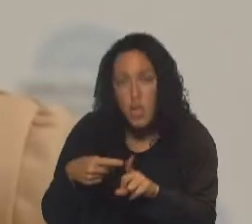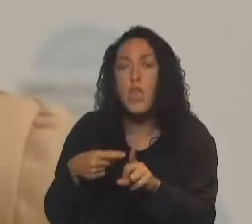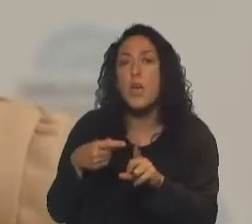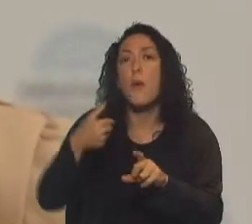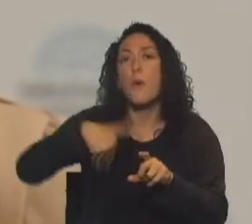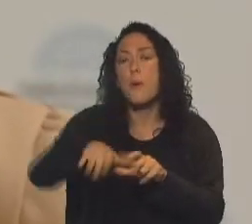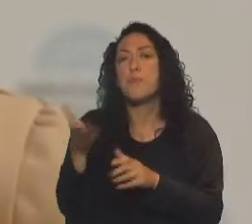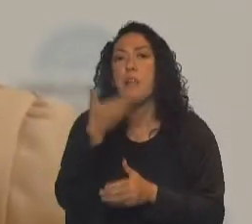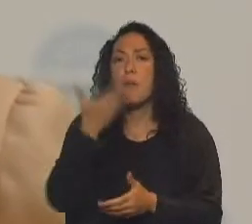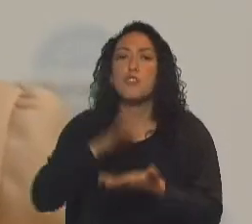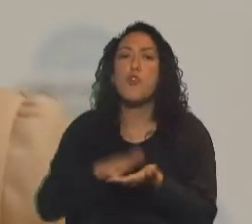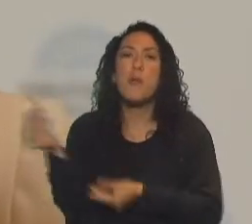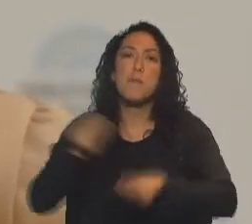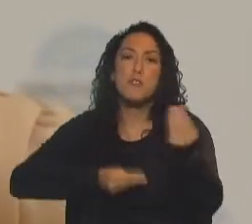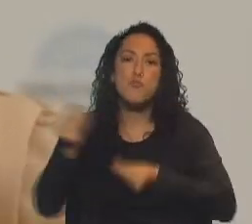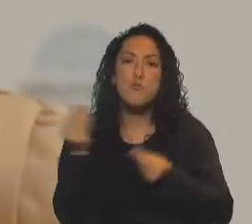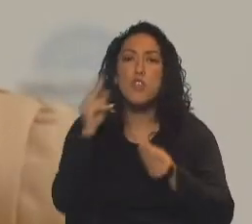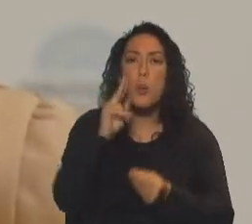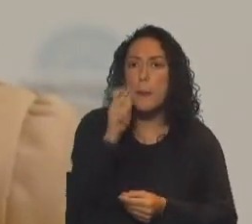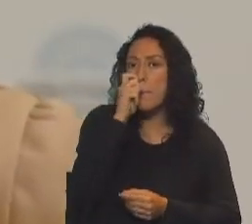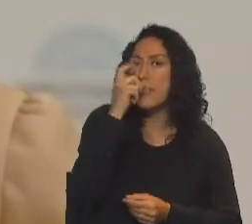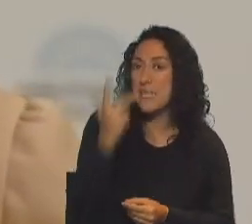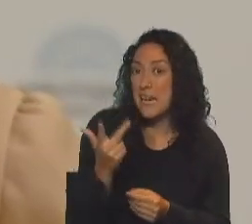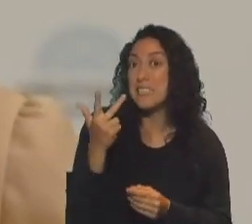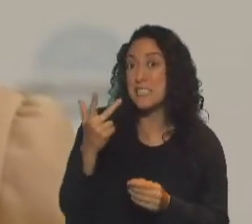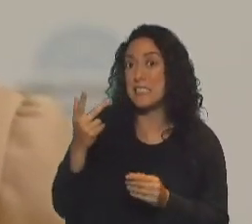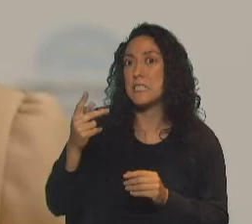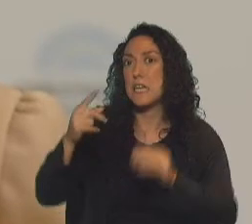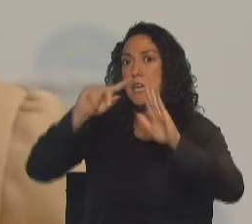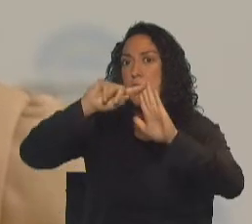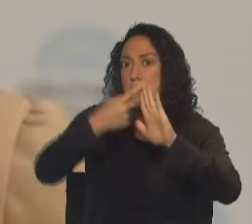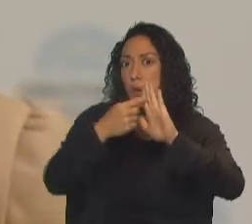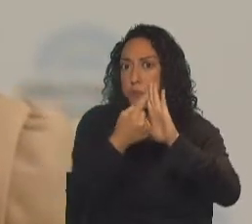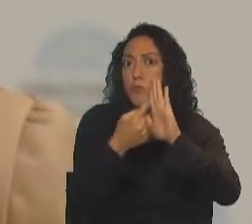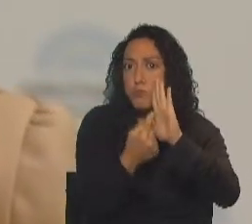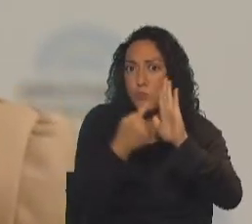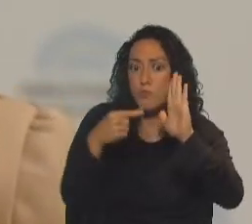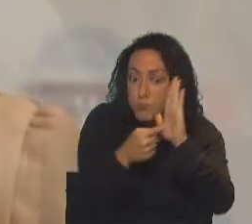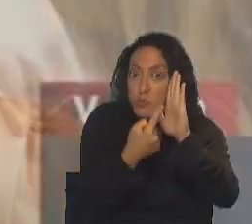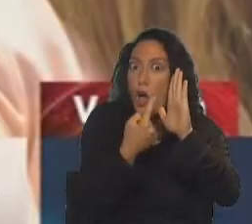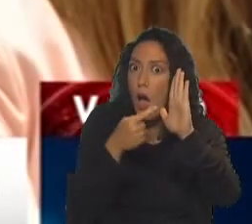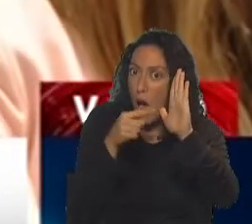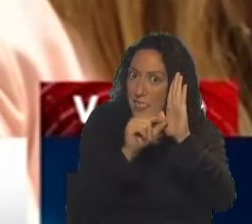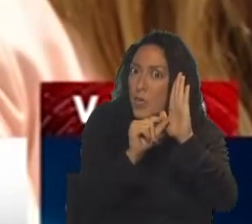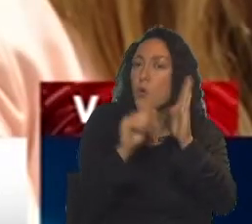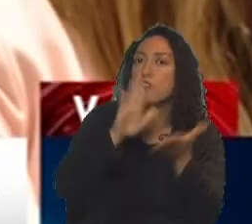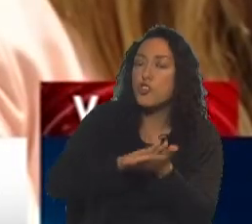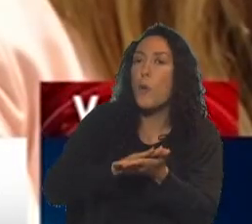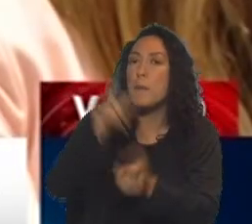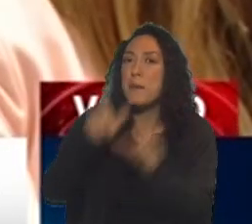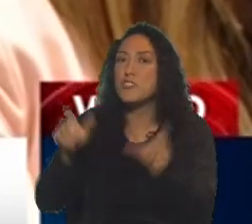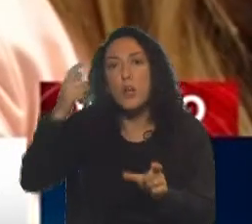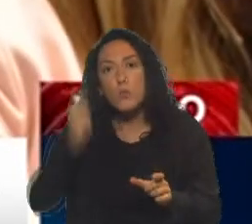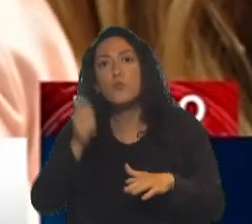tratará el presupuesto 2023, que contempla, entre muchas cosas, que los magistrados comiencen a pagar este